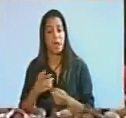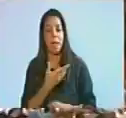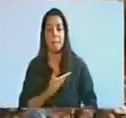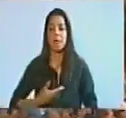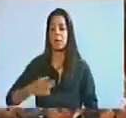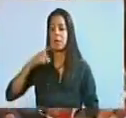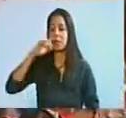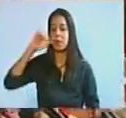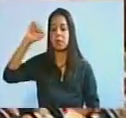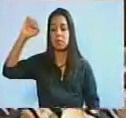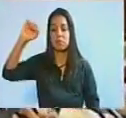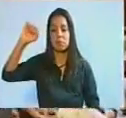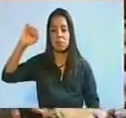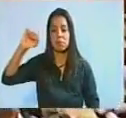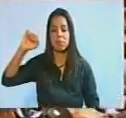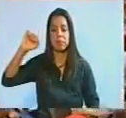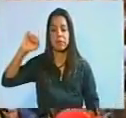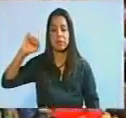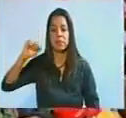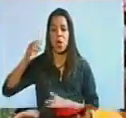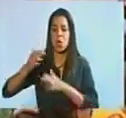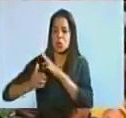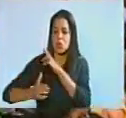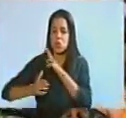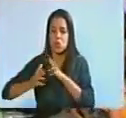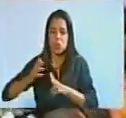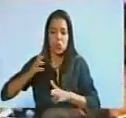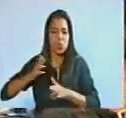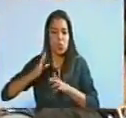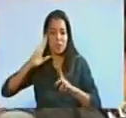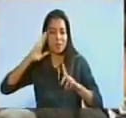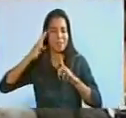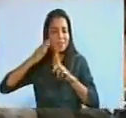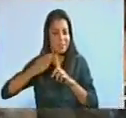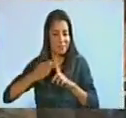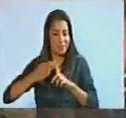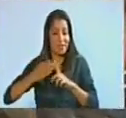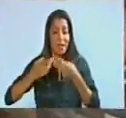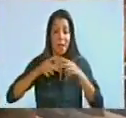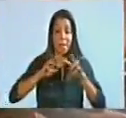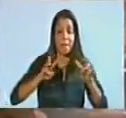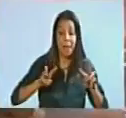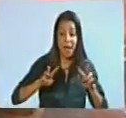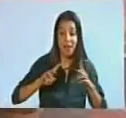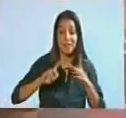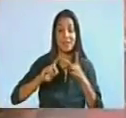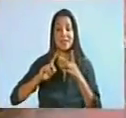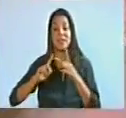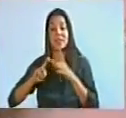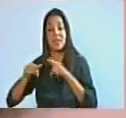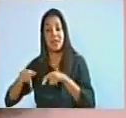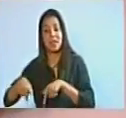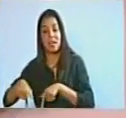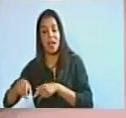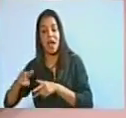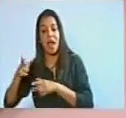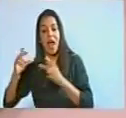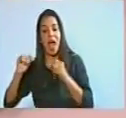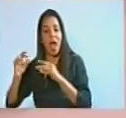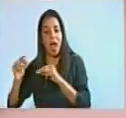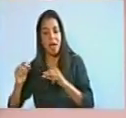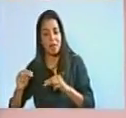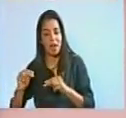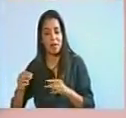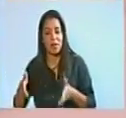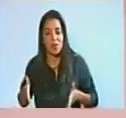salido, parece un ferrocarril con dos líneas. La paz y el diálogo. Las dos líneas. La paz y